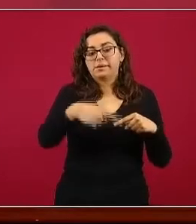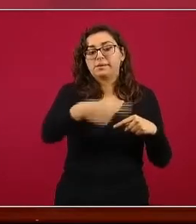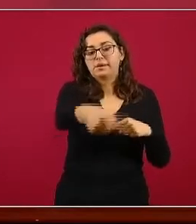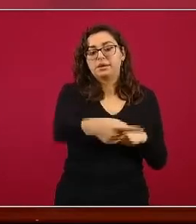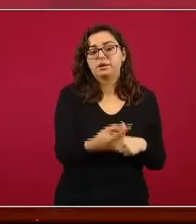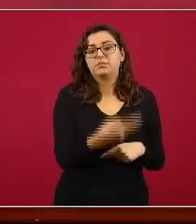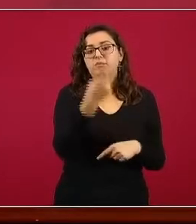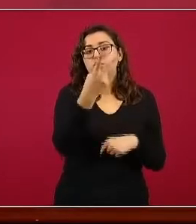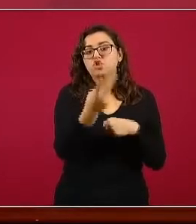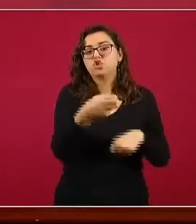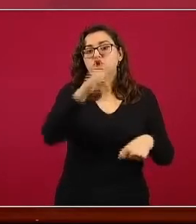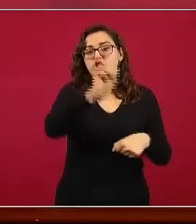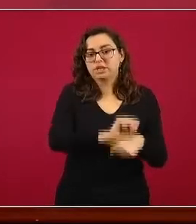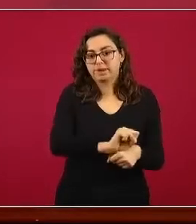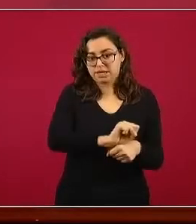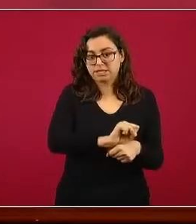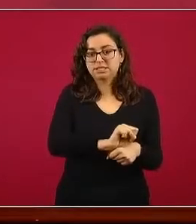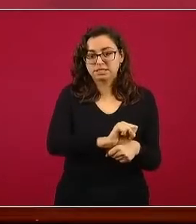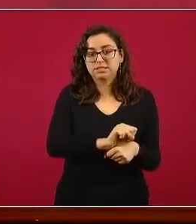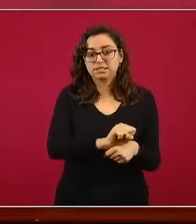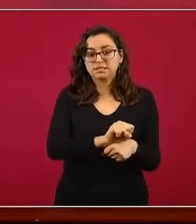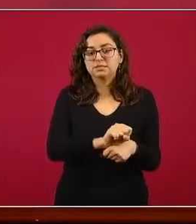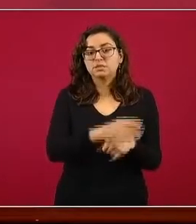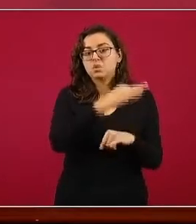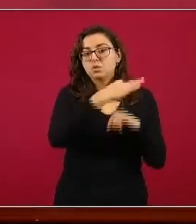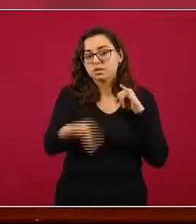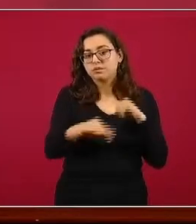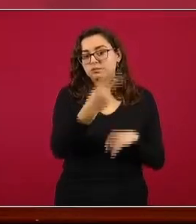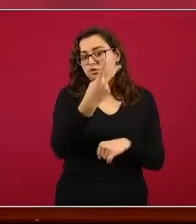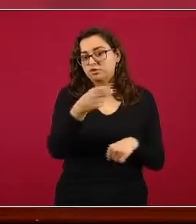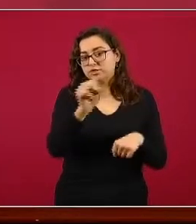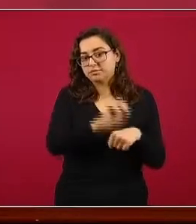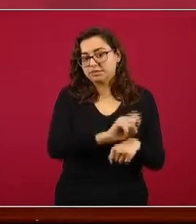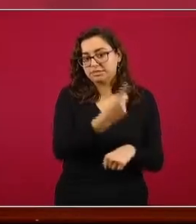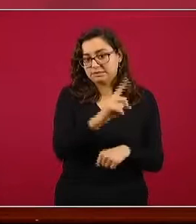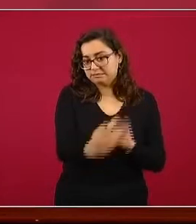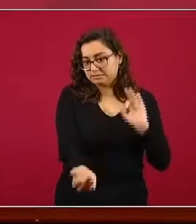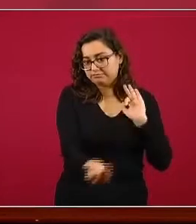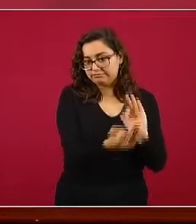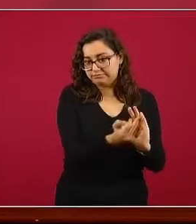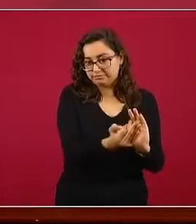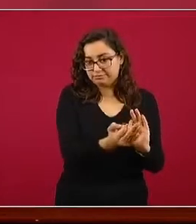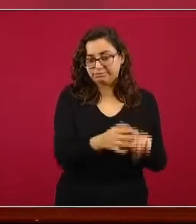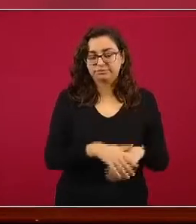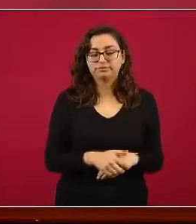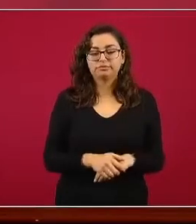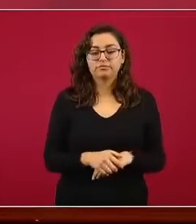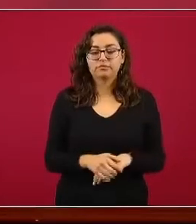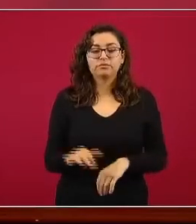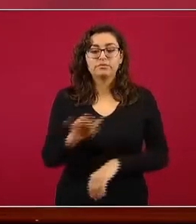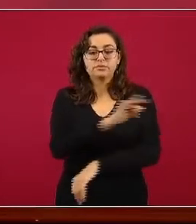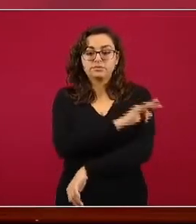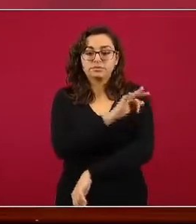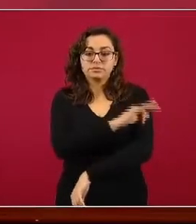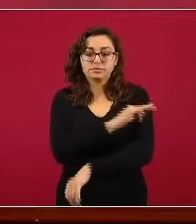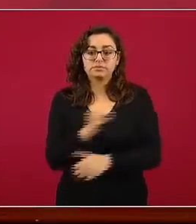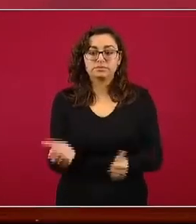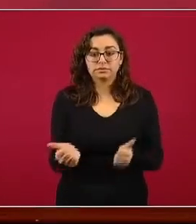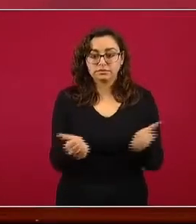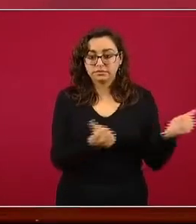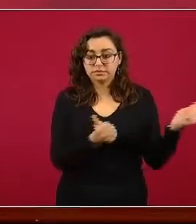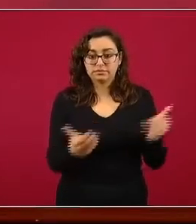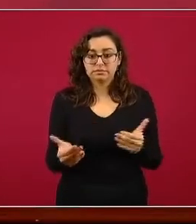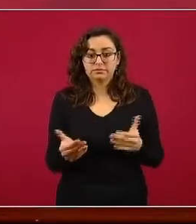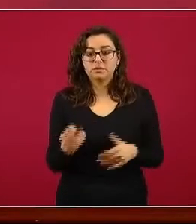ya a la vuelta de este asunto, y en el momento en que pedimos la vacuna, el embarque, que